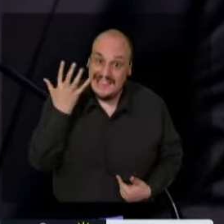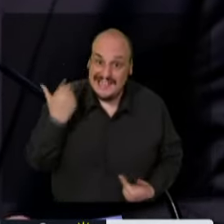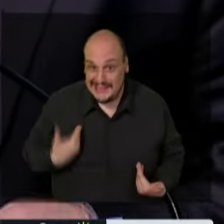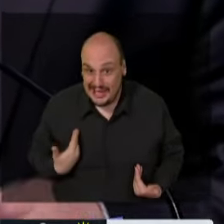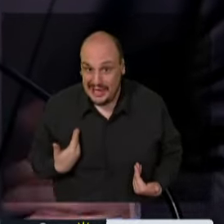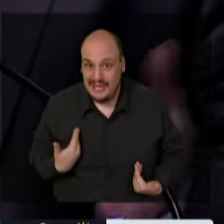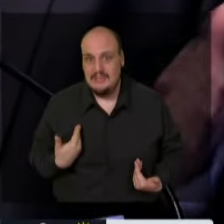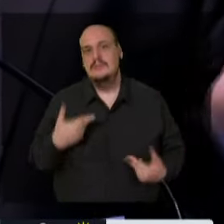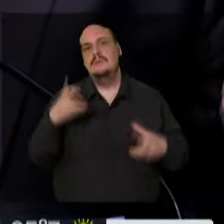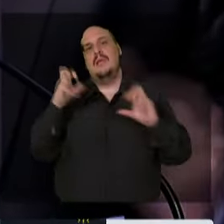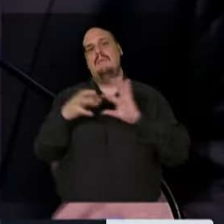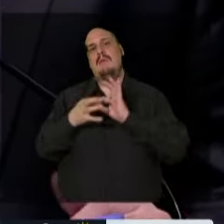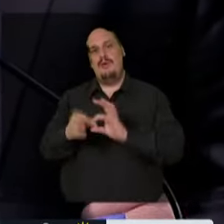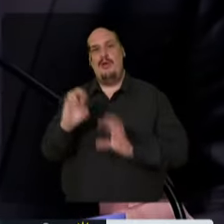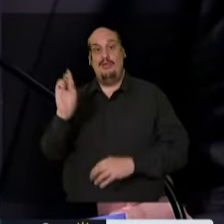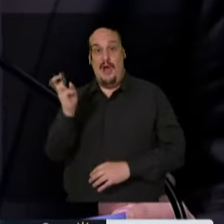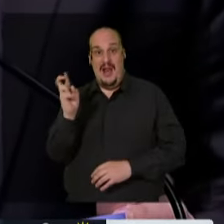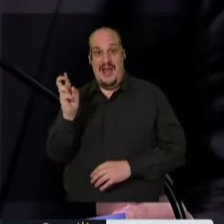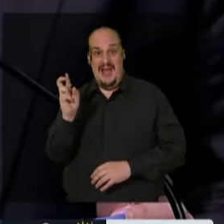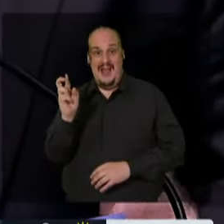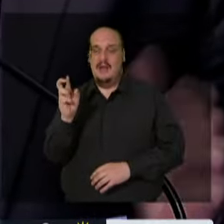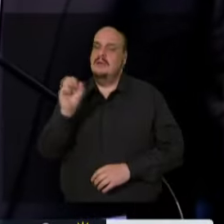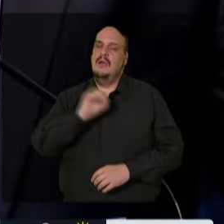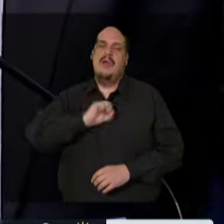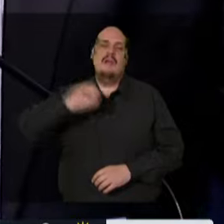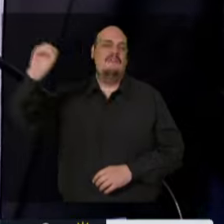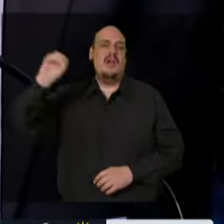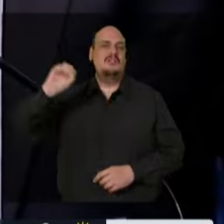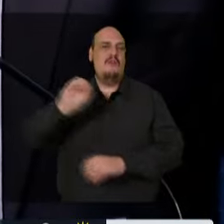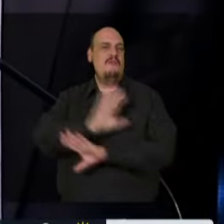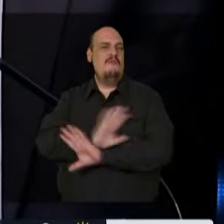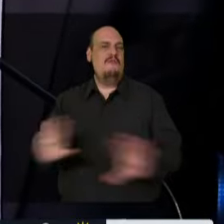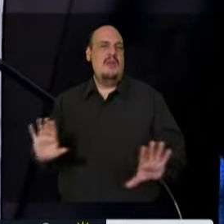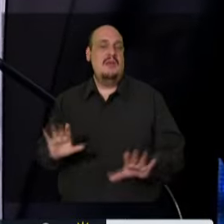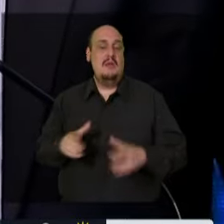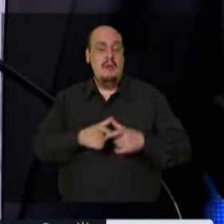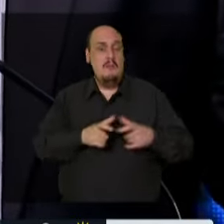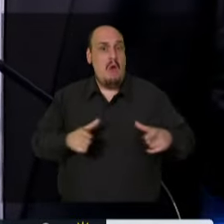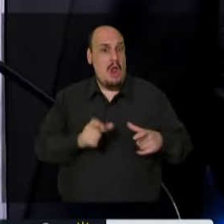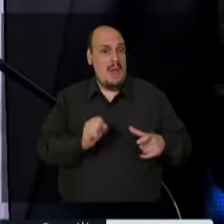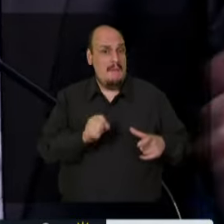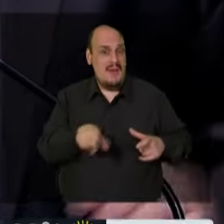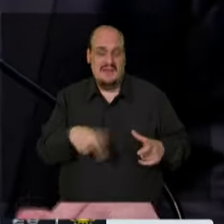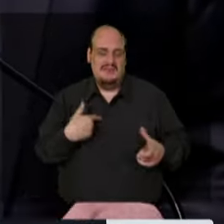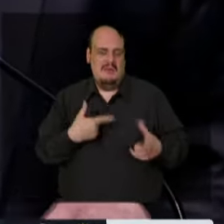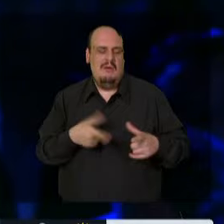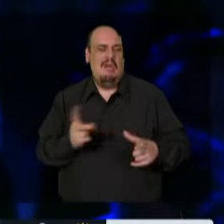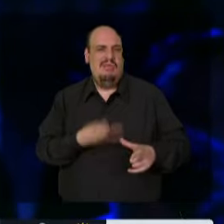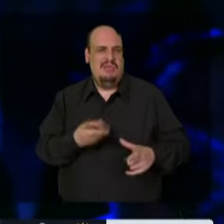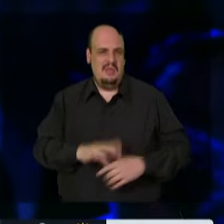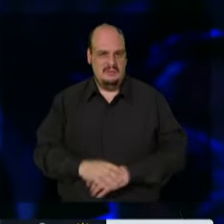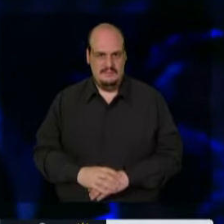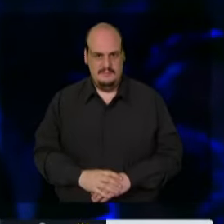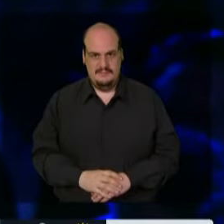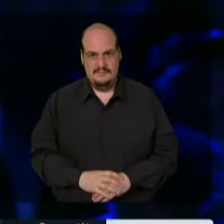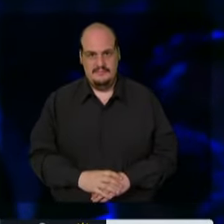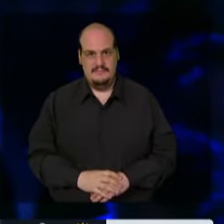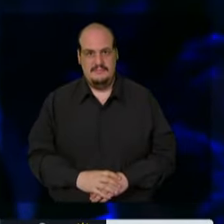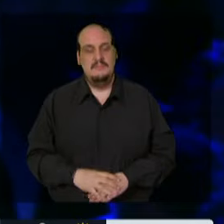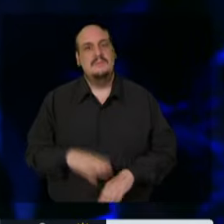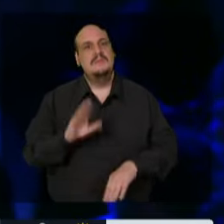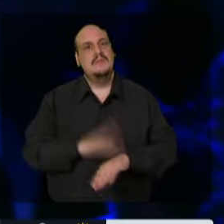dolarización es la única forma que tenemos para terminar con la inflación. La moneda, ¿sí?, de los argentinos es impresentable. Tiempo cumplido. Es